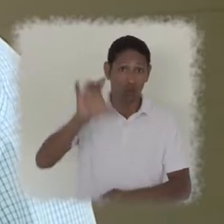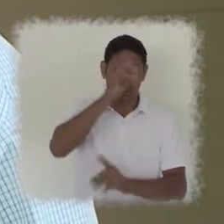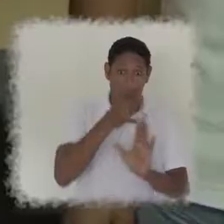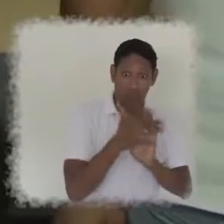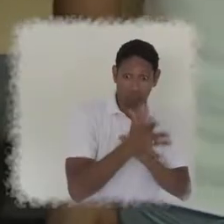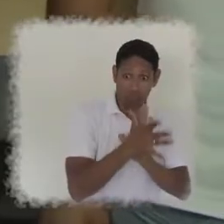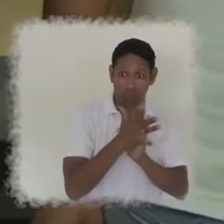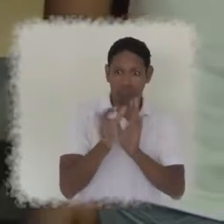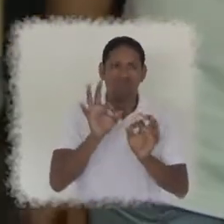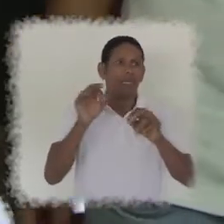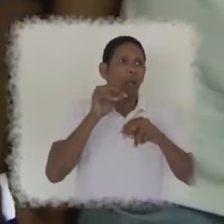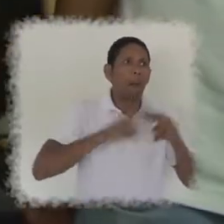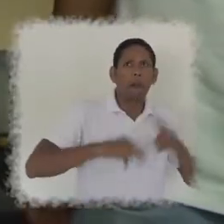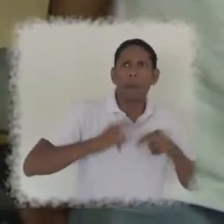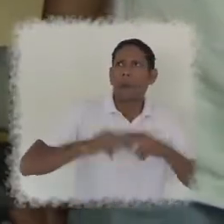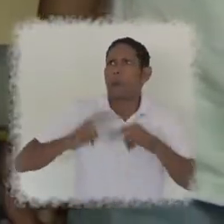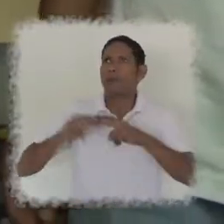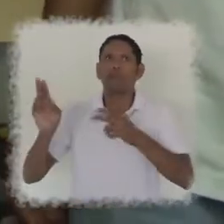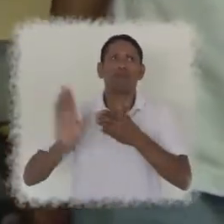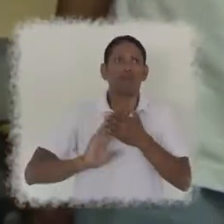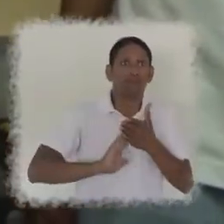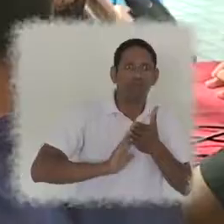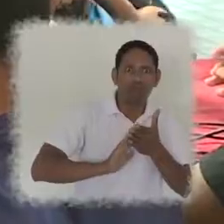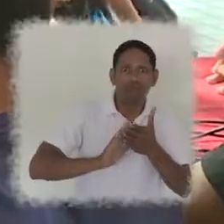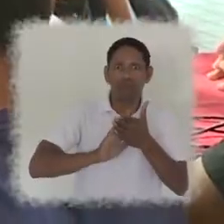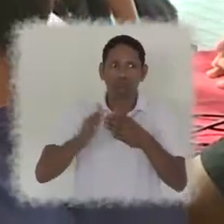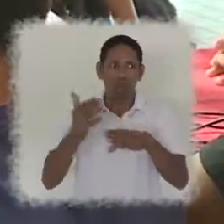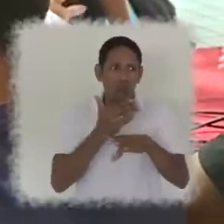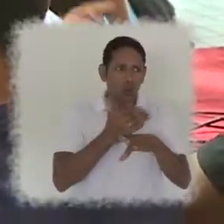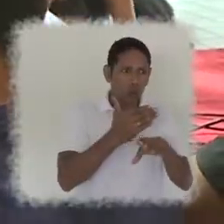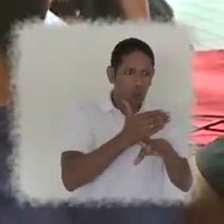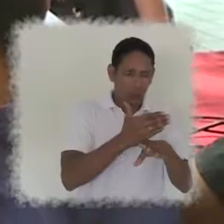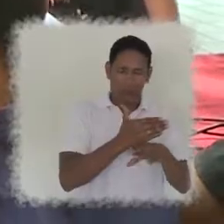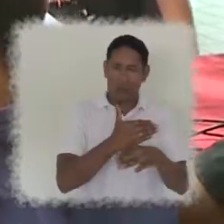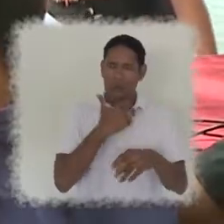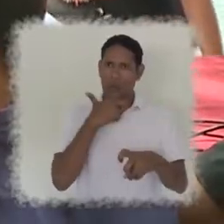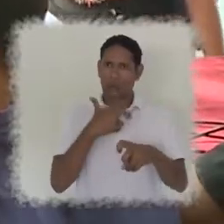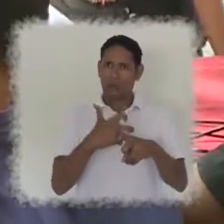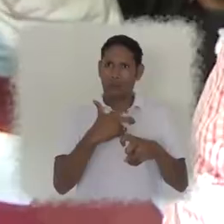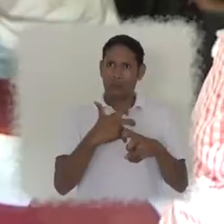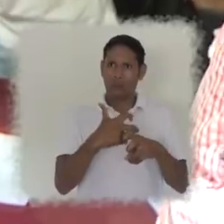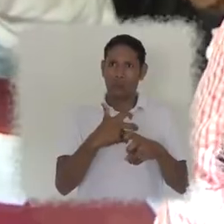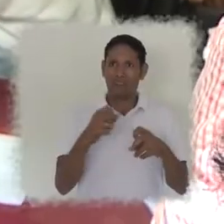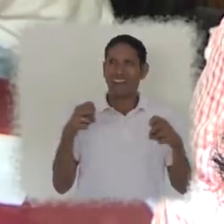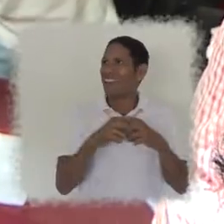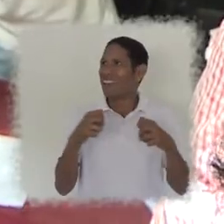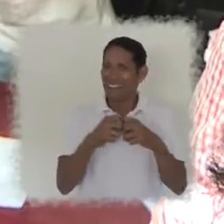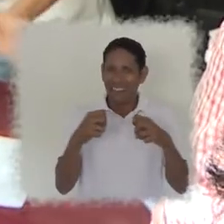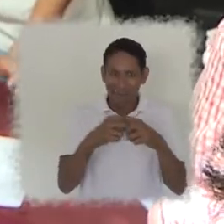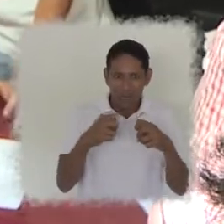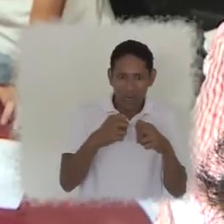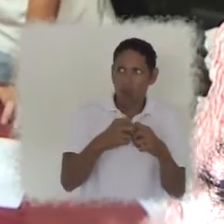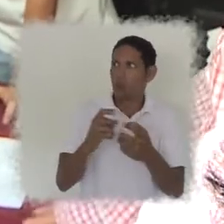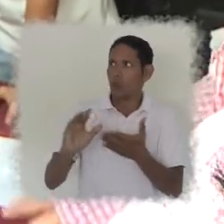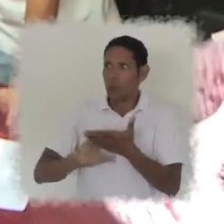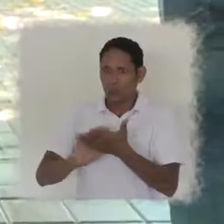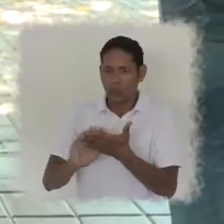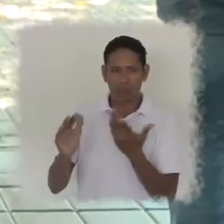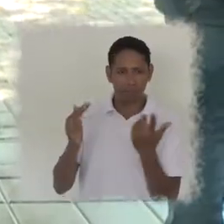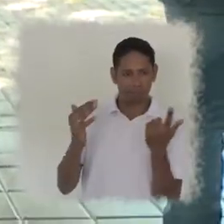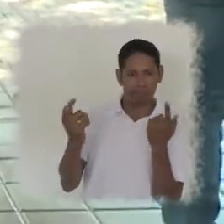como es el sector de las edificaciones, soluciones encaminadas, digamos, a reducir el impacto